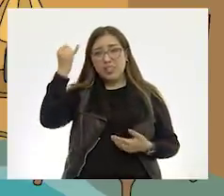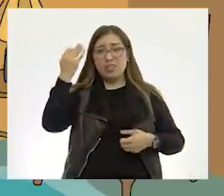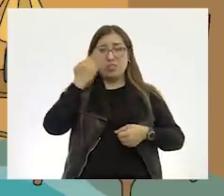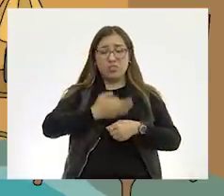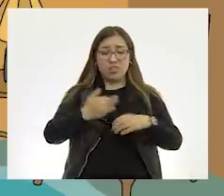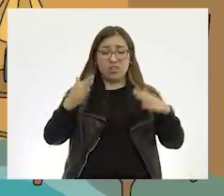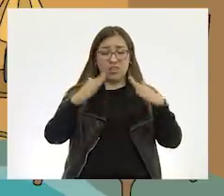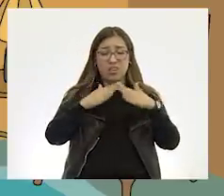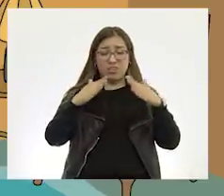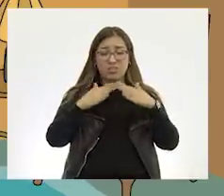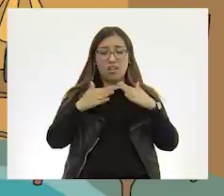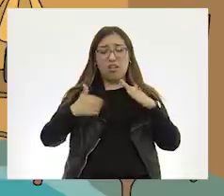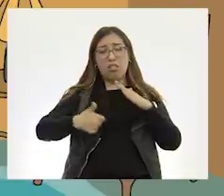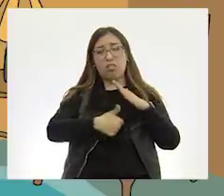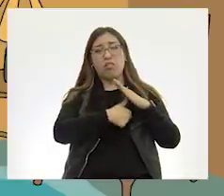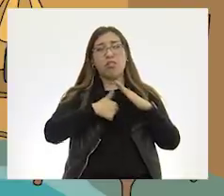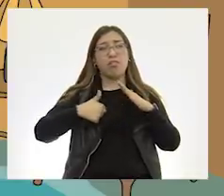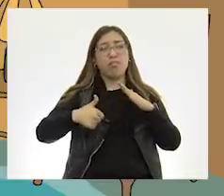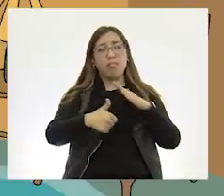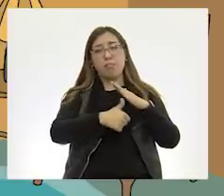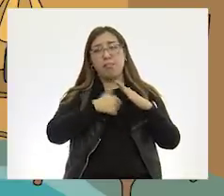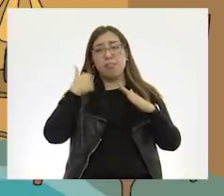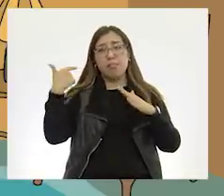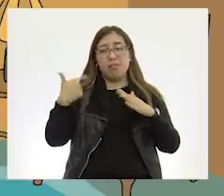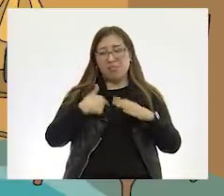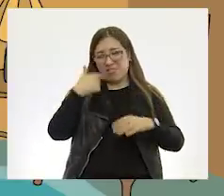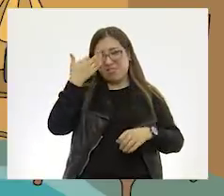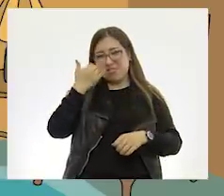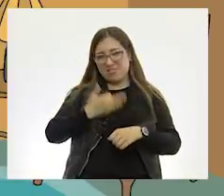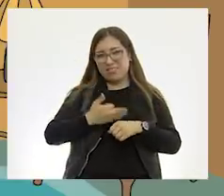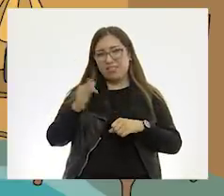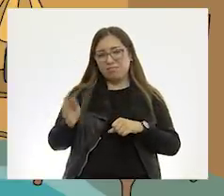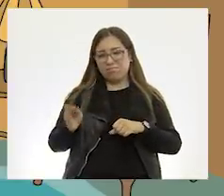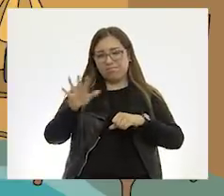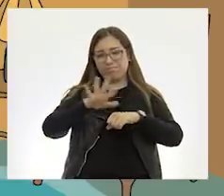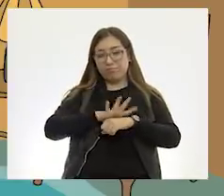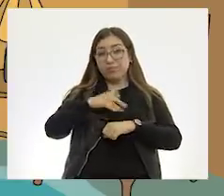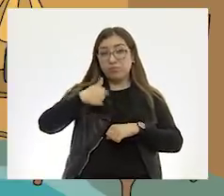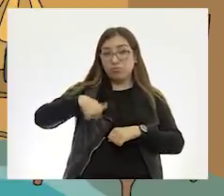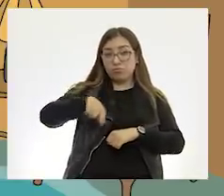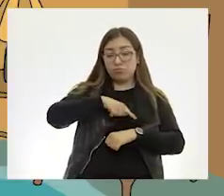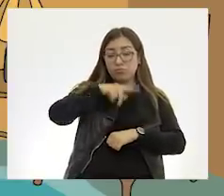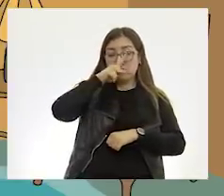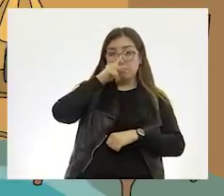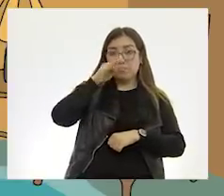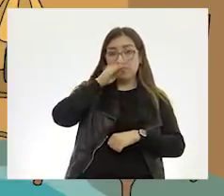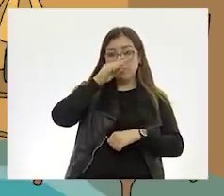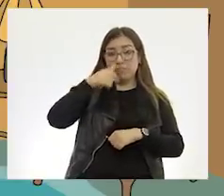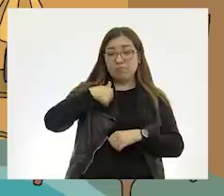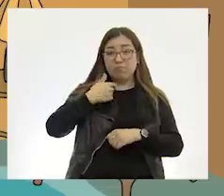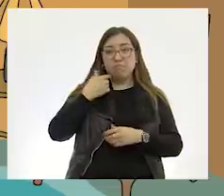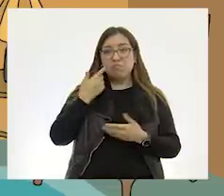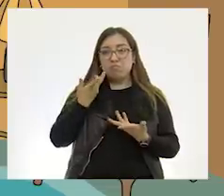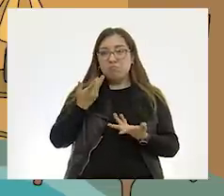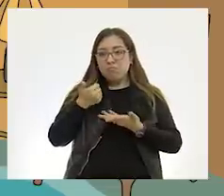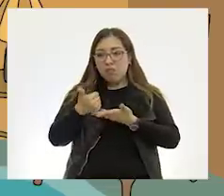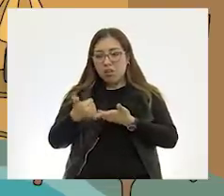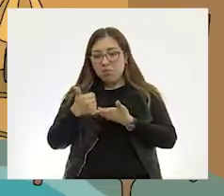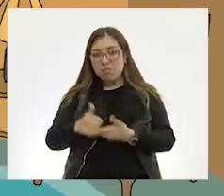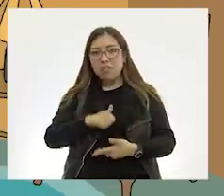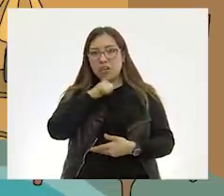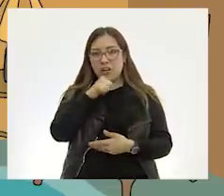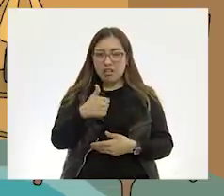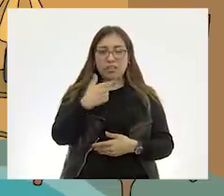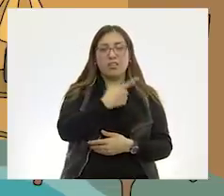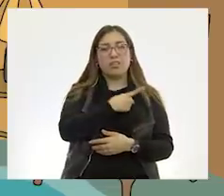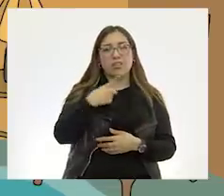encerrados por el tema de la pandemia. Pues, si los adultos que vivimos con él no le damos opciones, pues, también somos responsables. ¿Qué va a